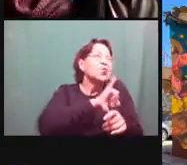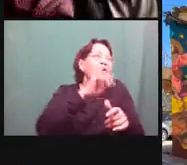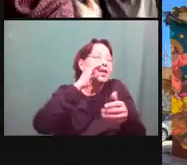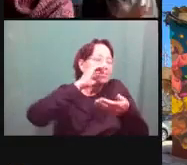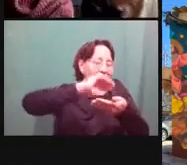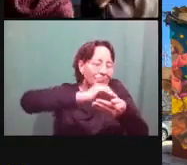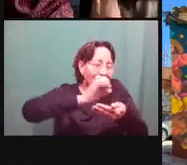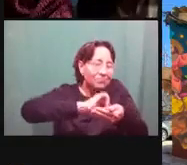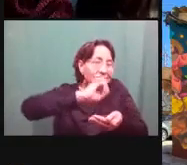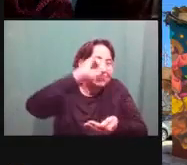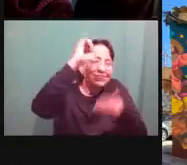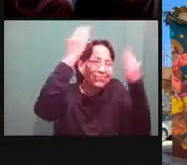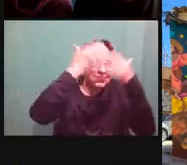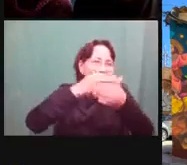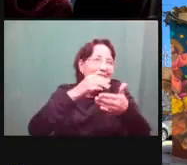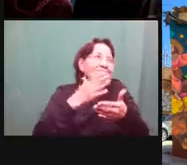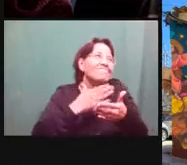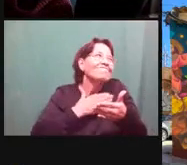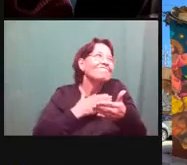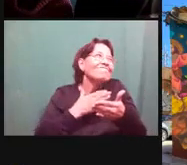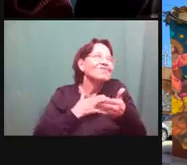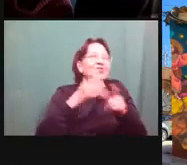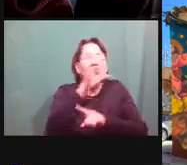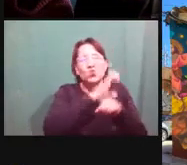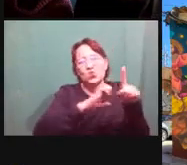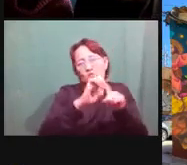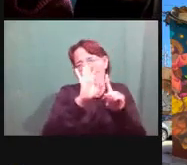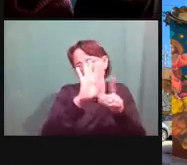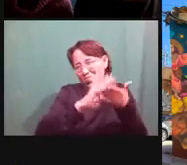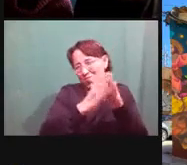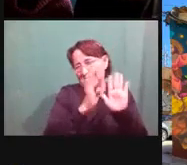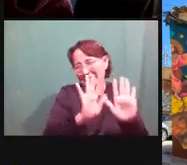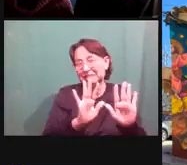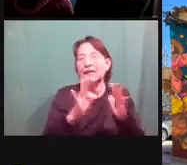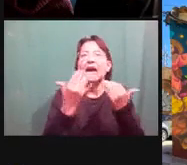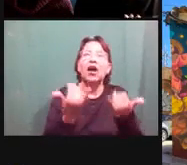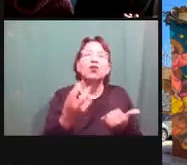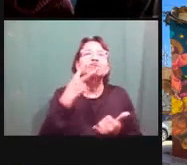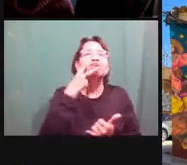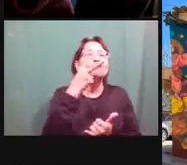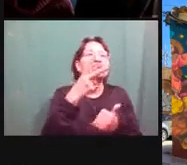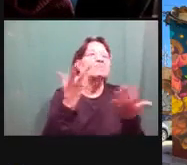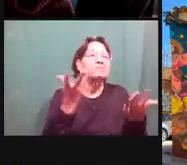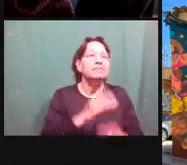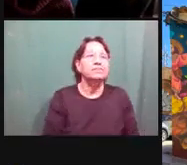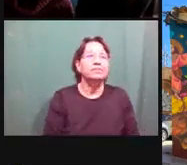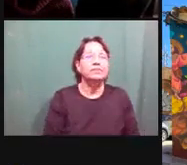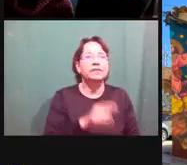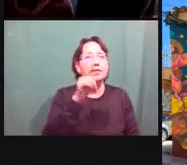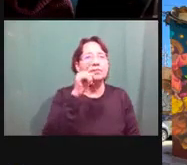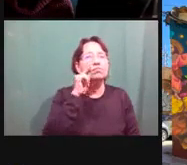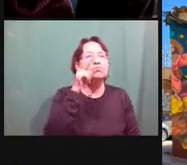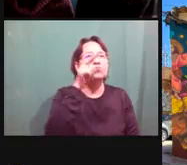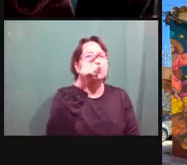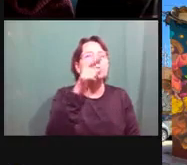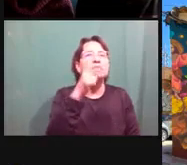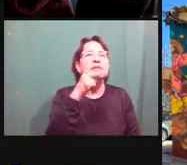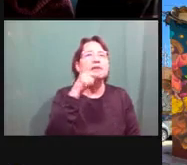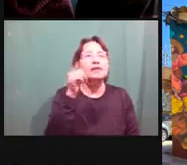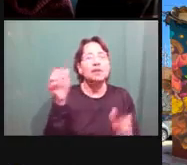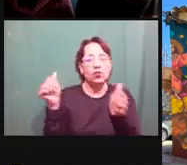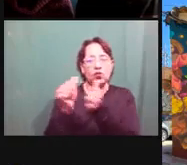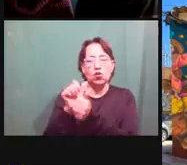nuestra cultura, en nuestra comunidad. Acá, digamos, vemos cómo en conjunto con Nats Garú hicimos una apuesta